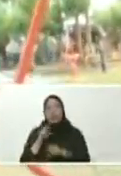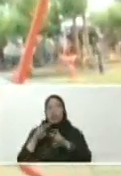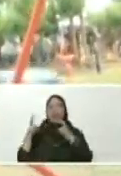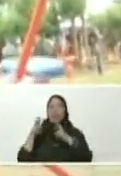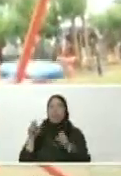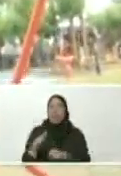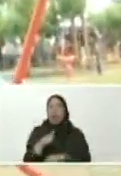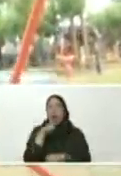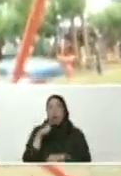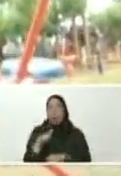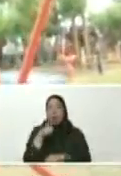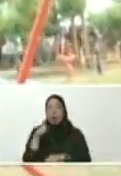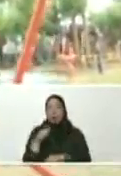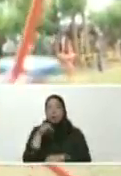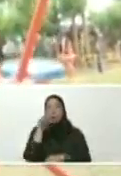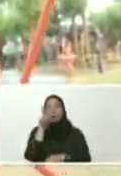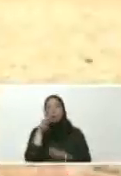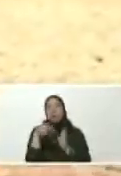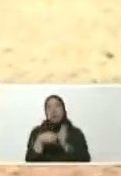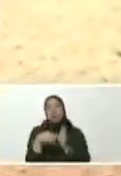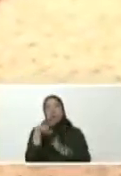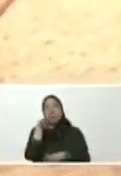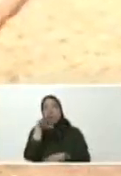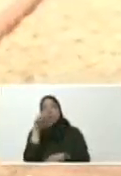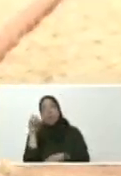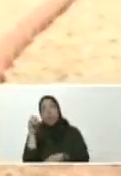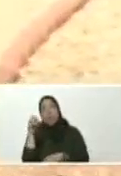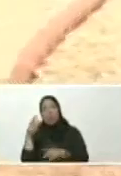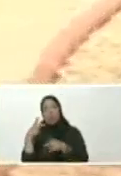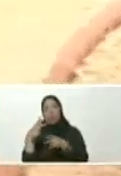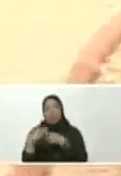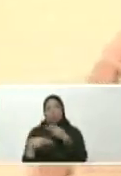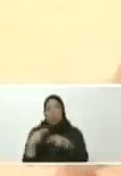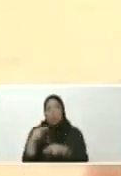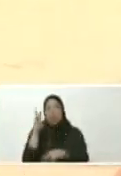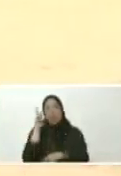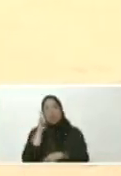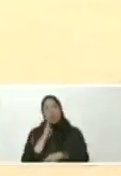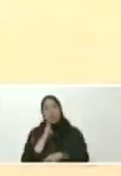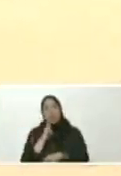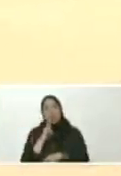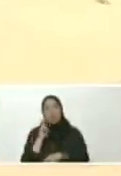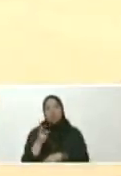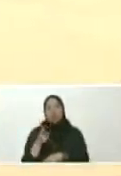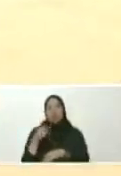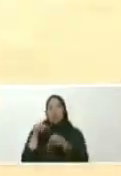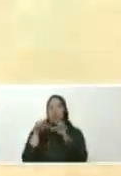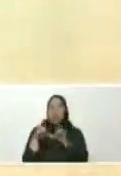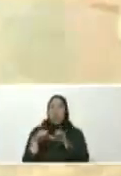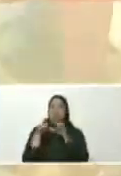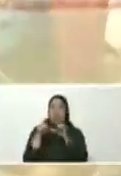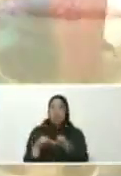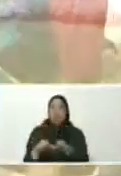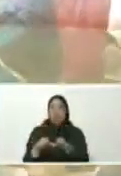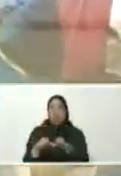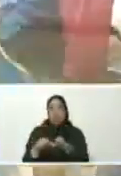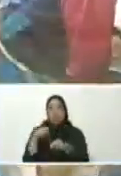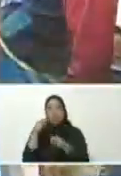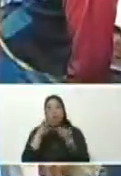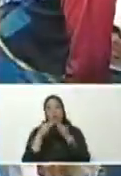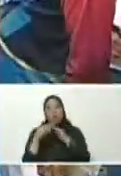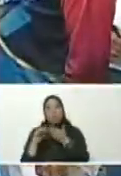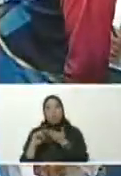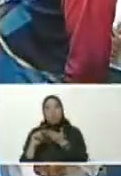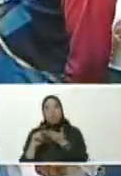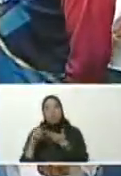agua. 2.500 metros de tubería y la limpieza del vacuum que nos falta aquí en el mantenimiento barrio adentro, mi